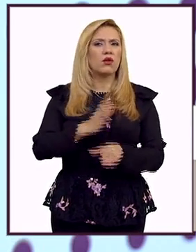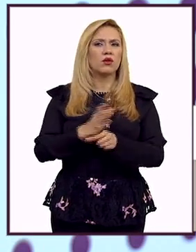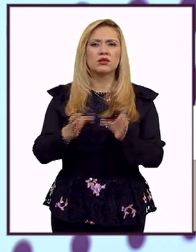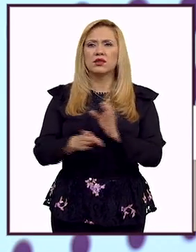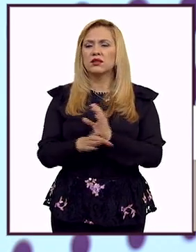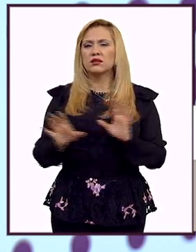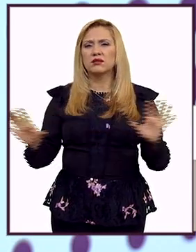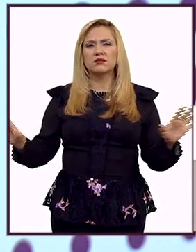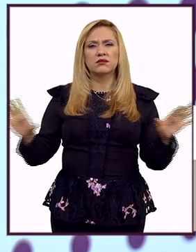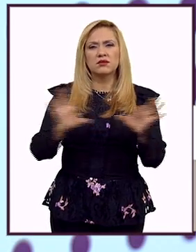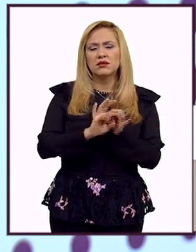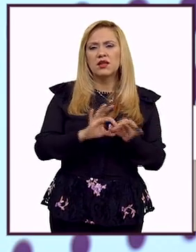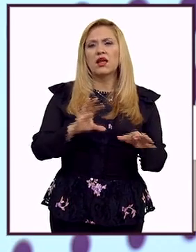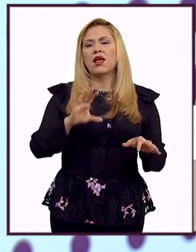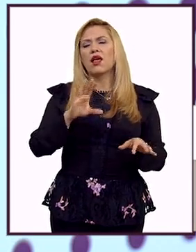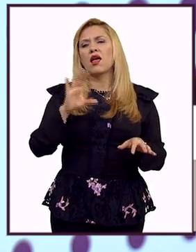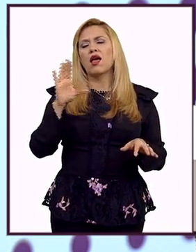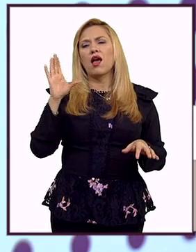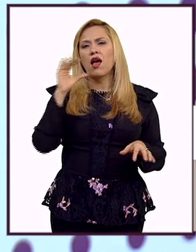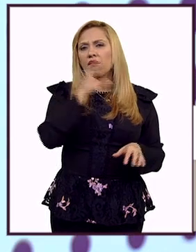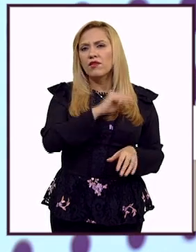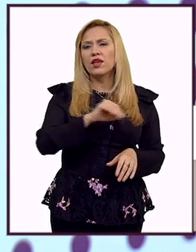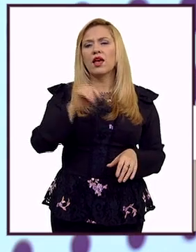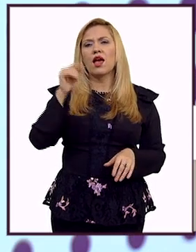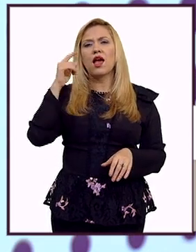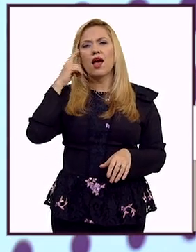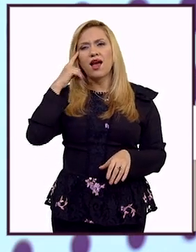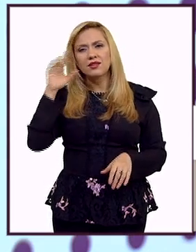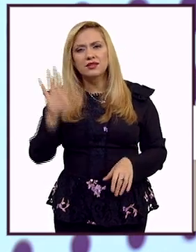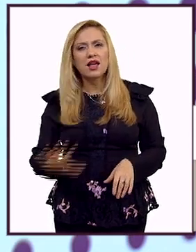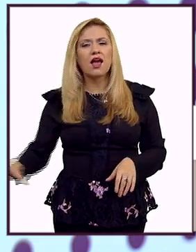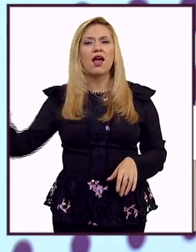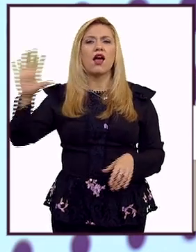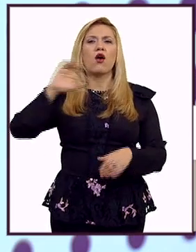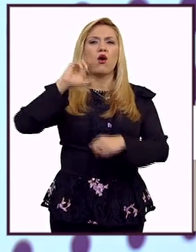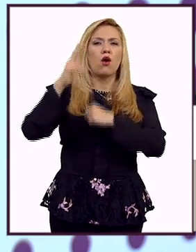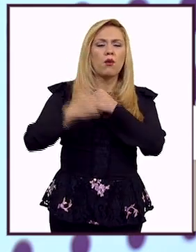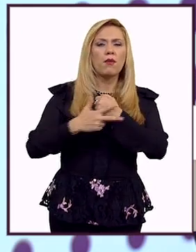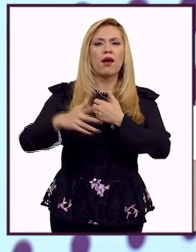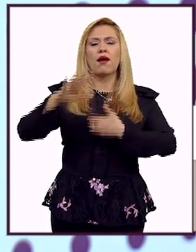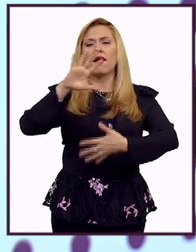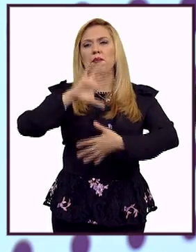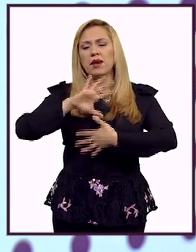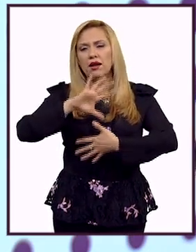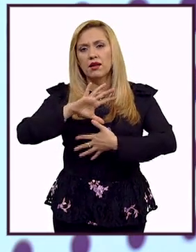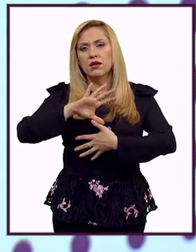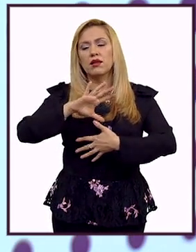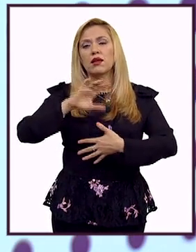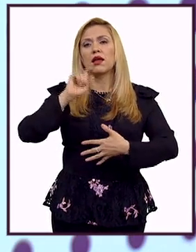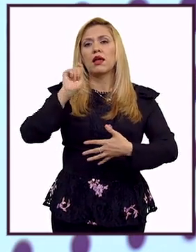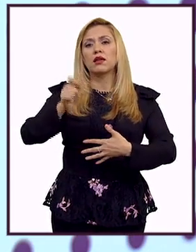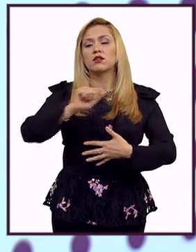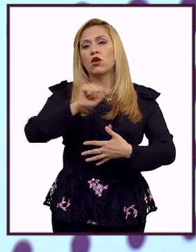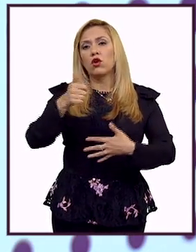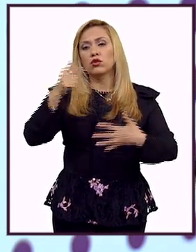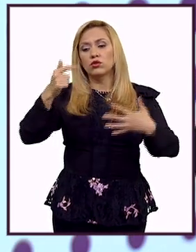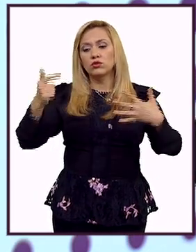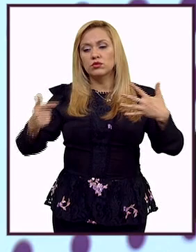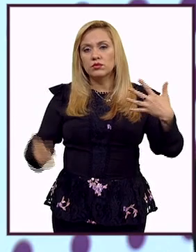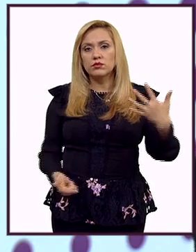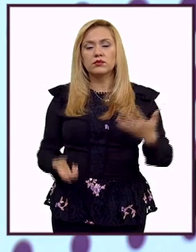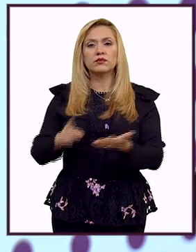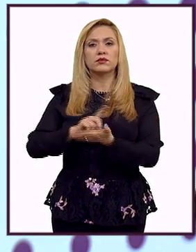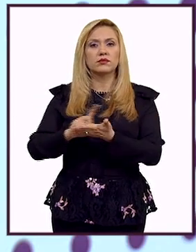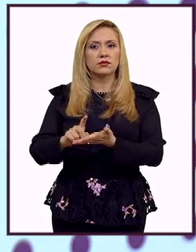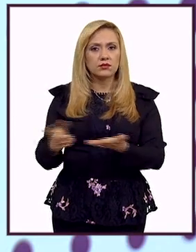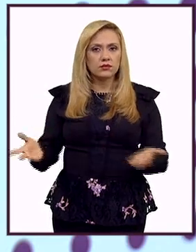comunes en África, Asia, Europa, América Latina, ¿no? Es el acceso, pero también es el acceso a otros recursos, es el